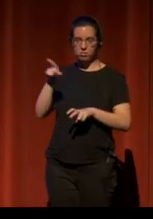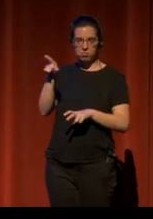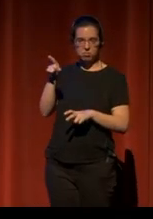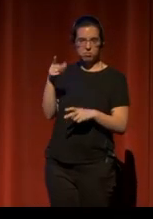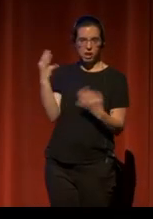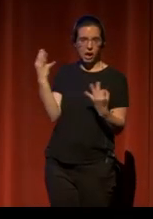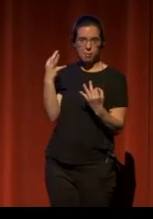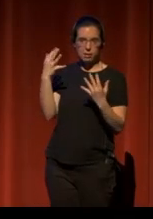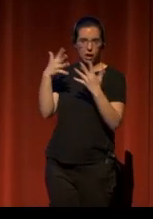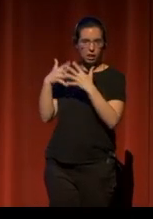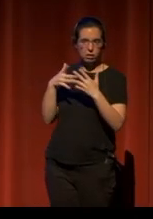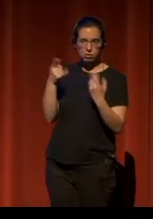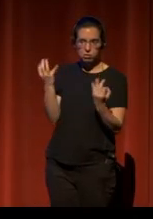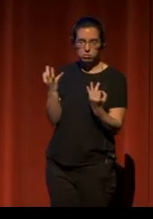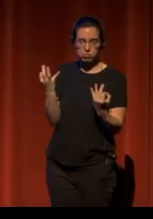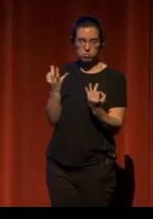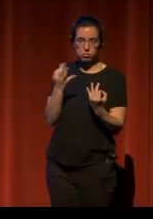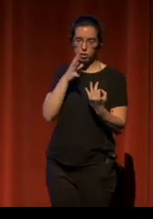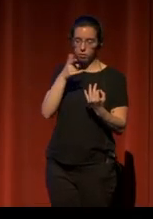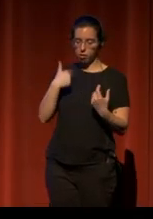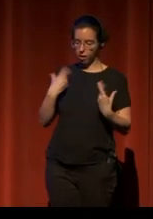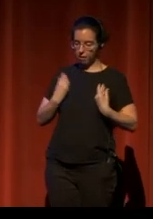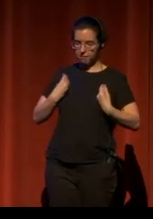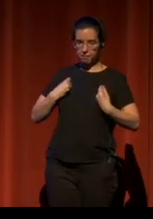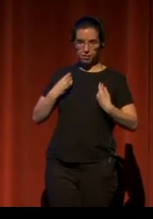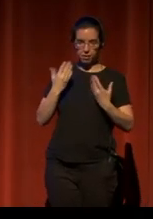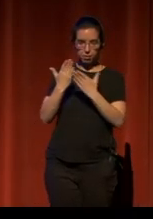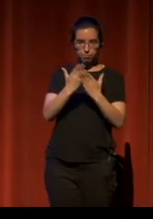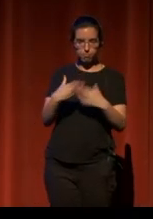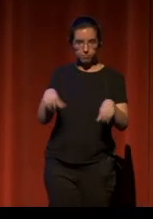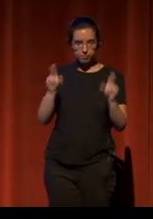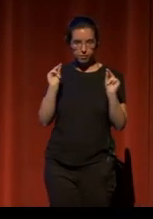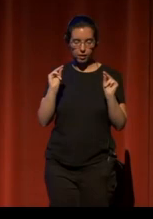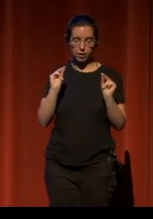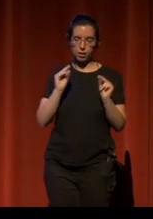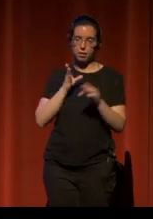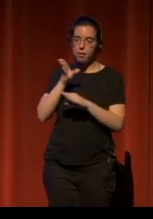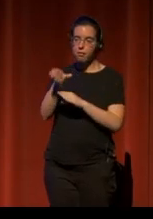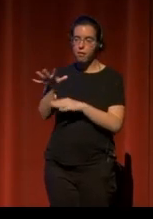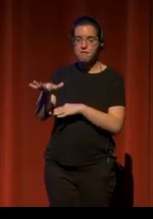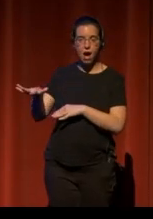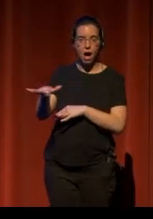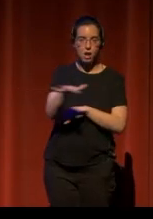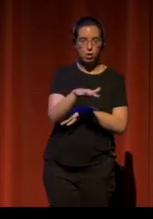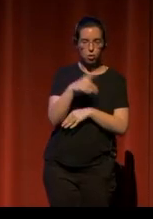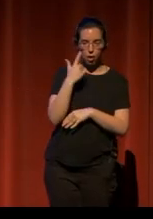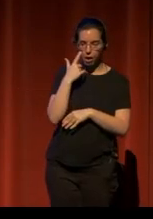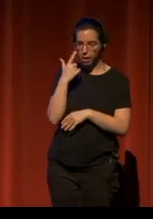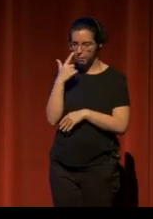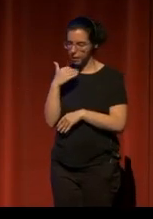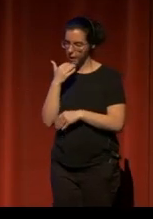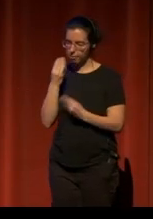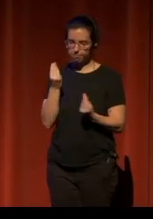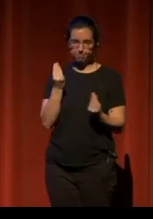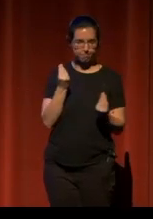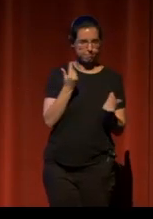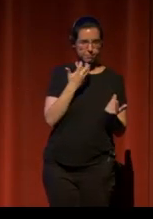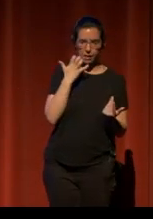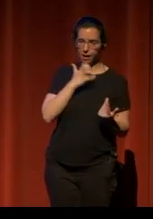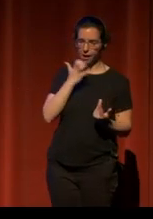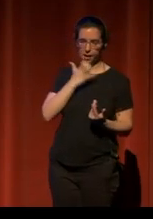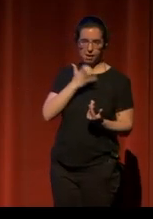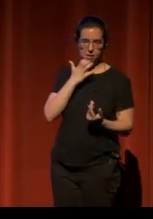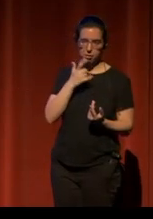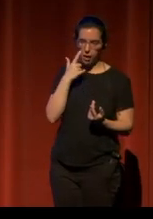él está viviendo en Chicago acaba de acabar soci sociología y se va a los barrios dice aquí hay algo que no cuadra no se va a los barrios para